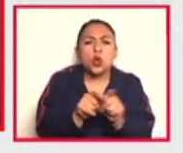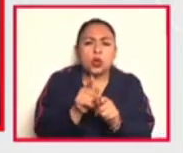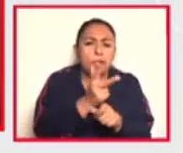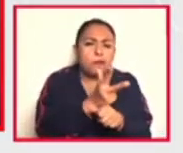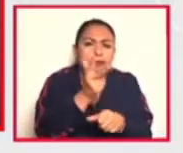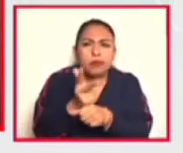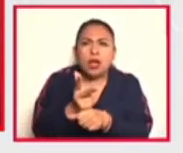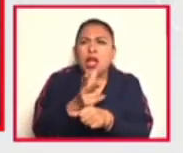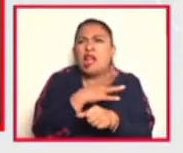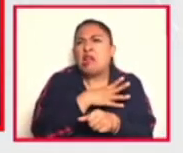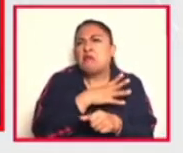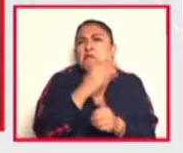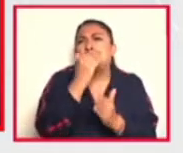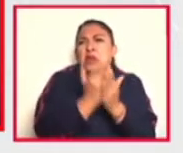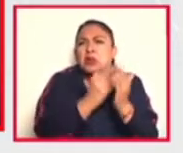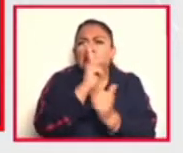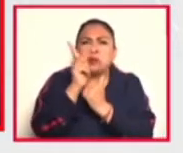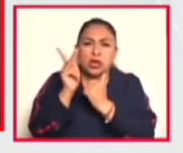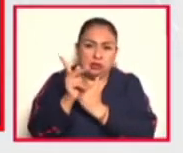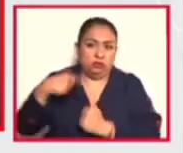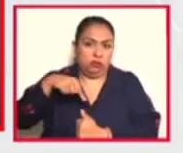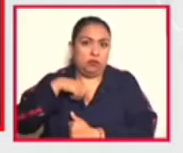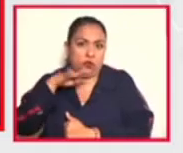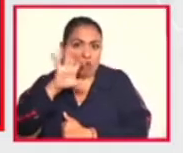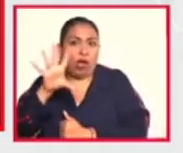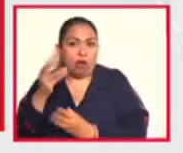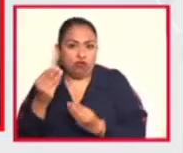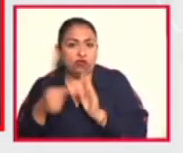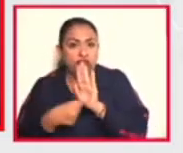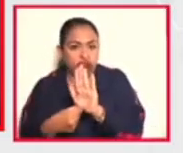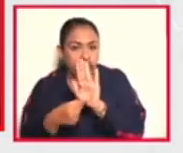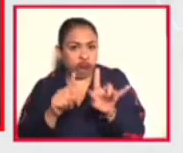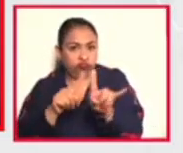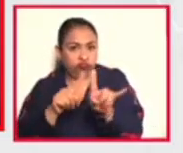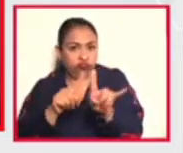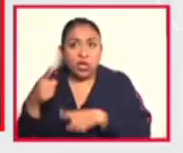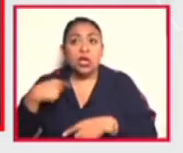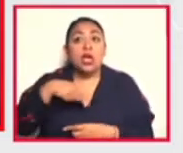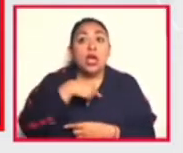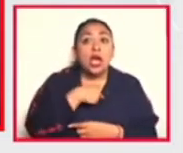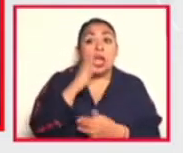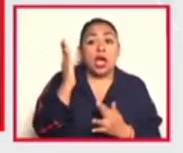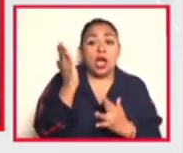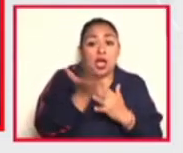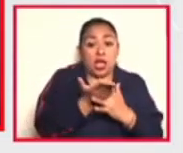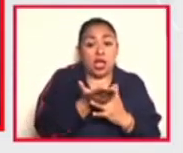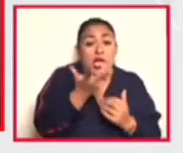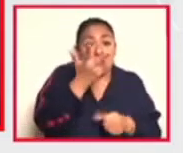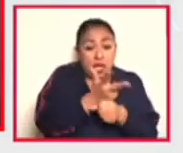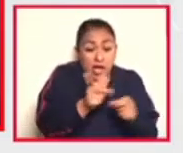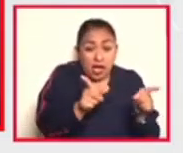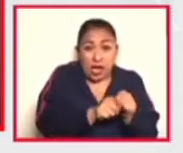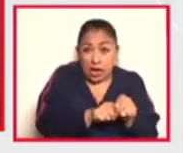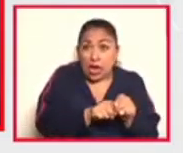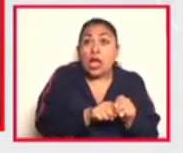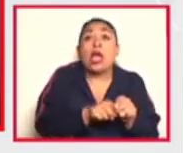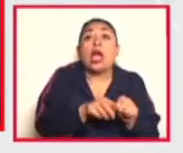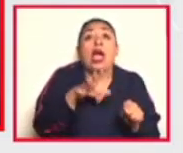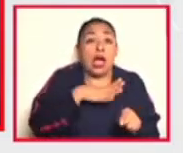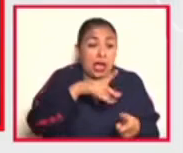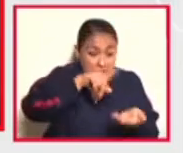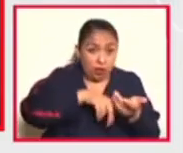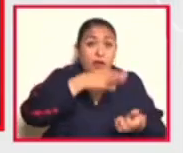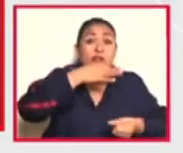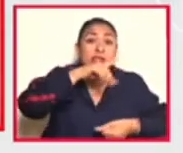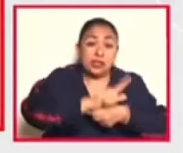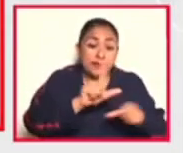de menos países de los que Mórbido tiene. Entonces, nuestra sección de cortometrajes es incluso un festival de cortometrajes